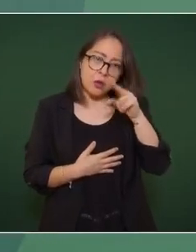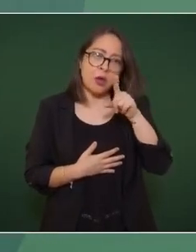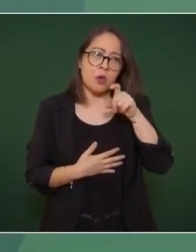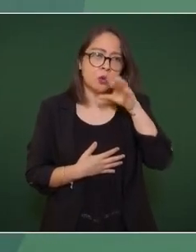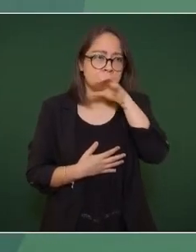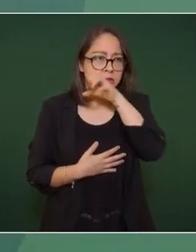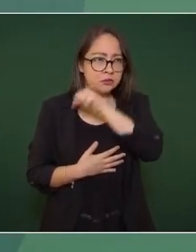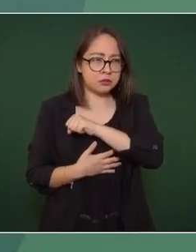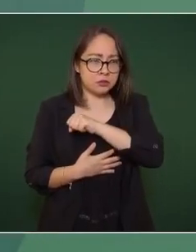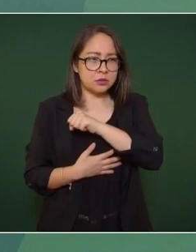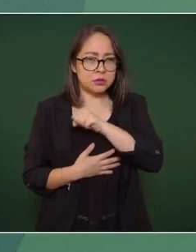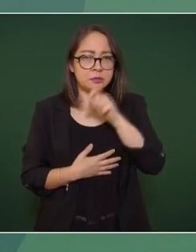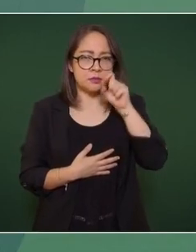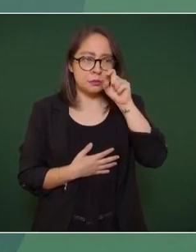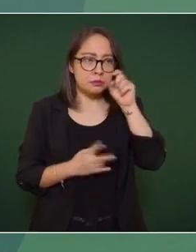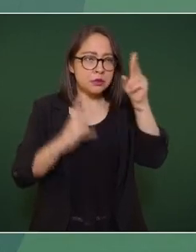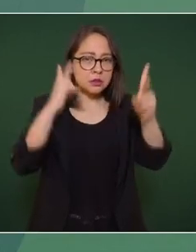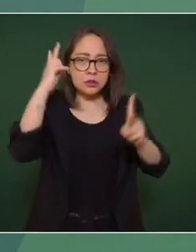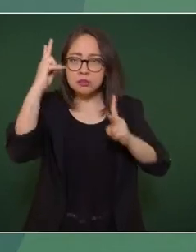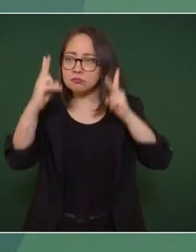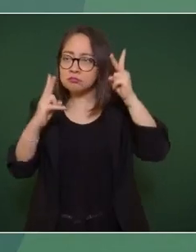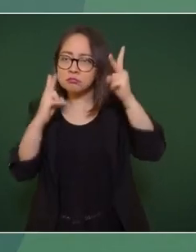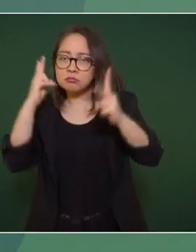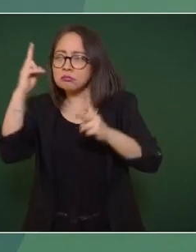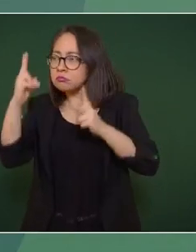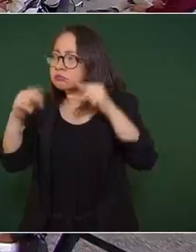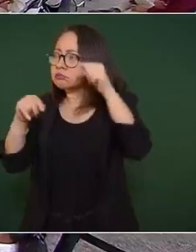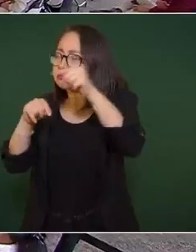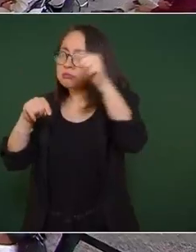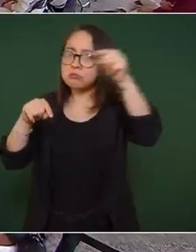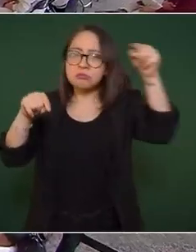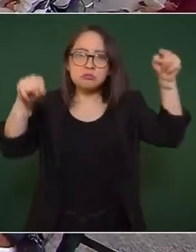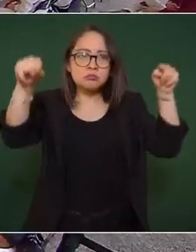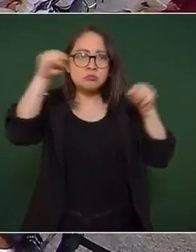Aguascalientes. Ya estaba yo